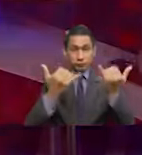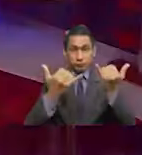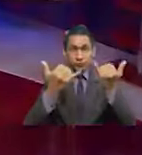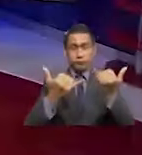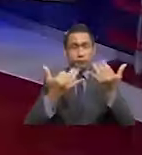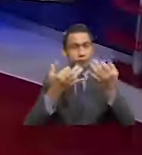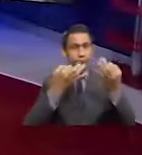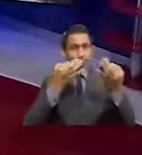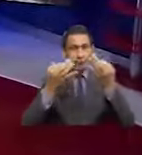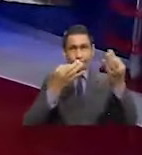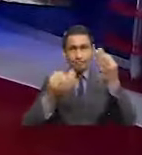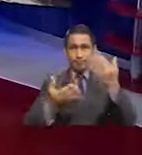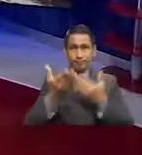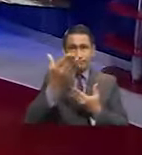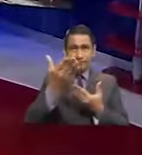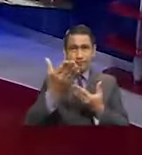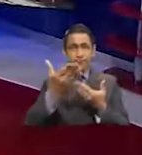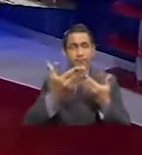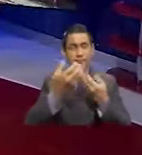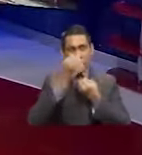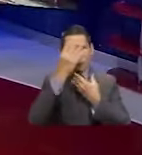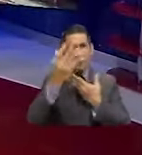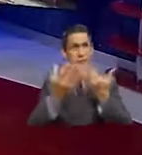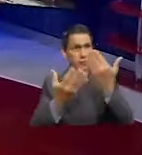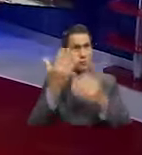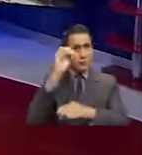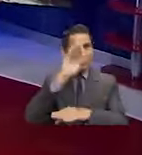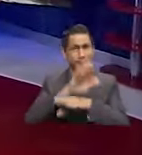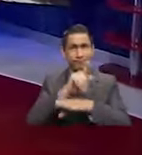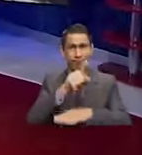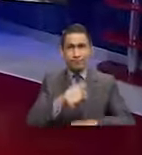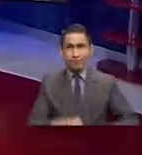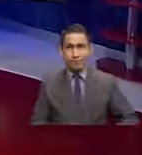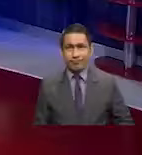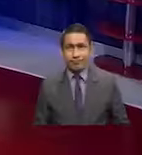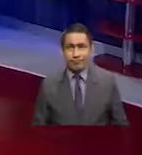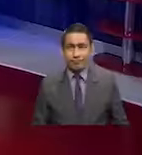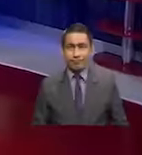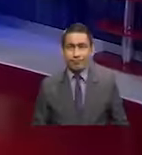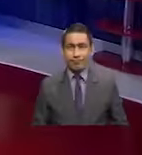puntos afectados con un informe a esta hora. Adelante, Emilio. Buenas tardes.